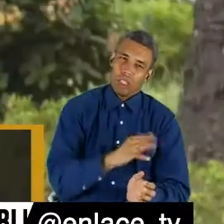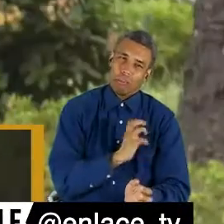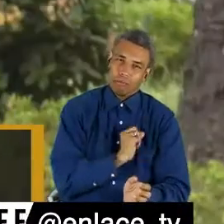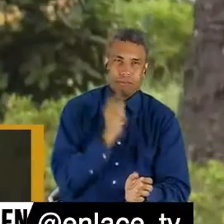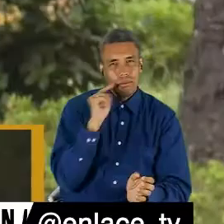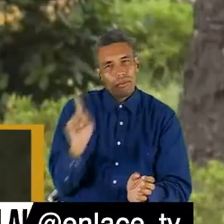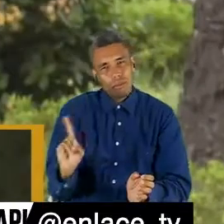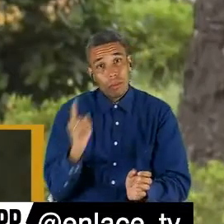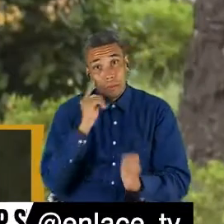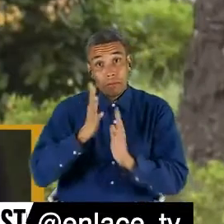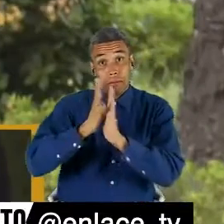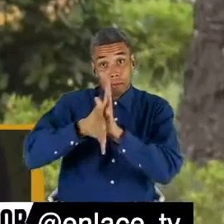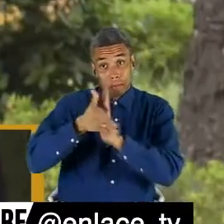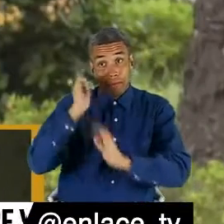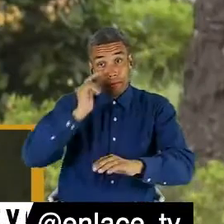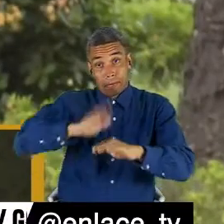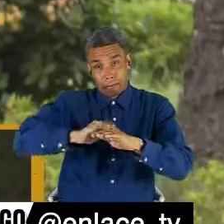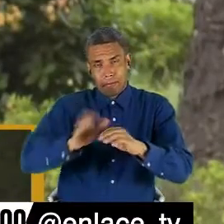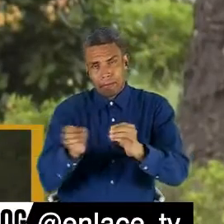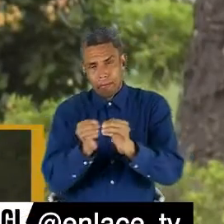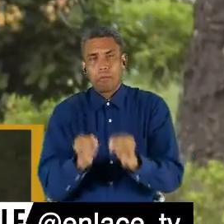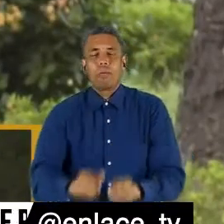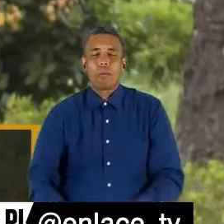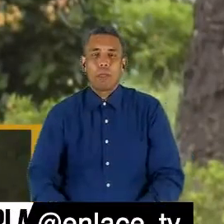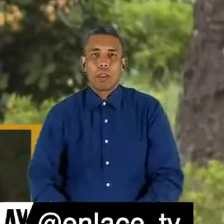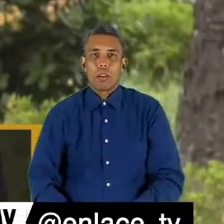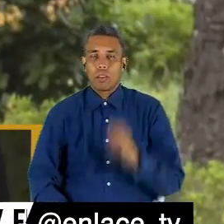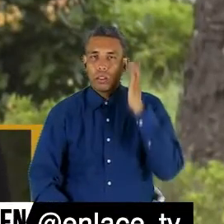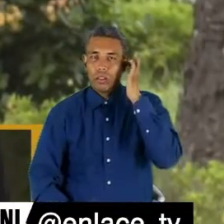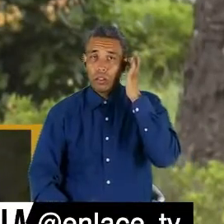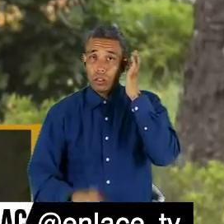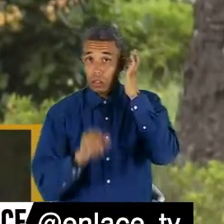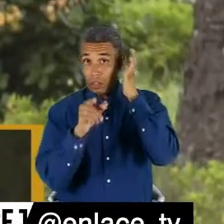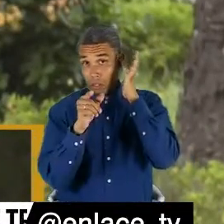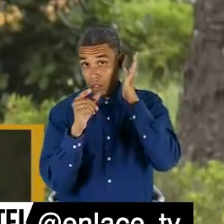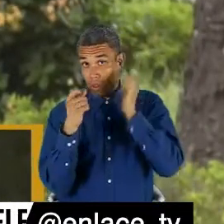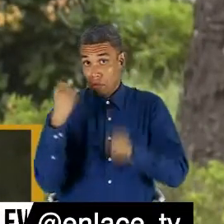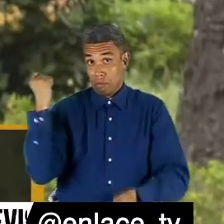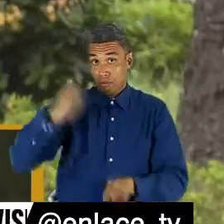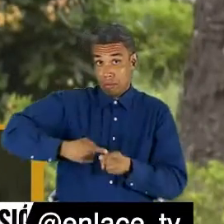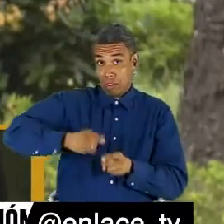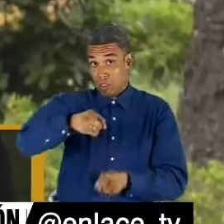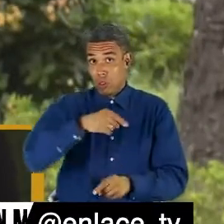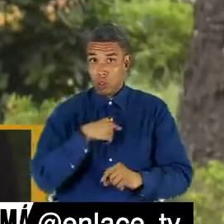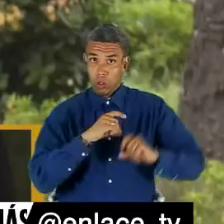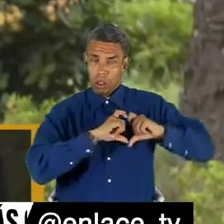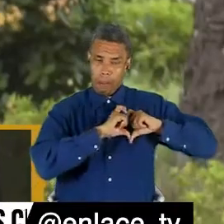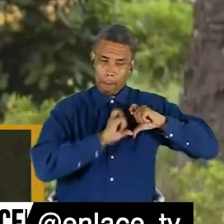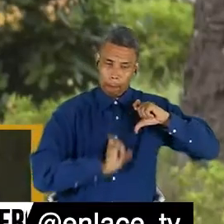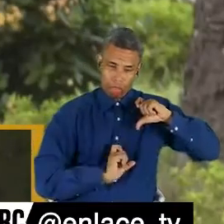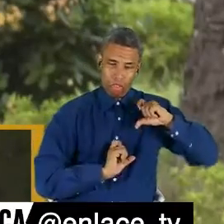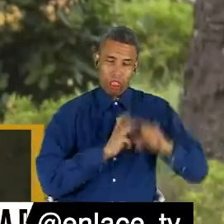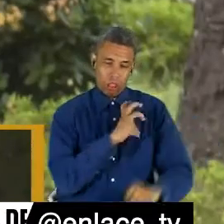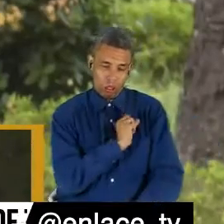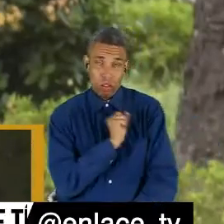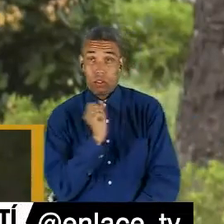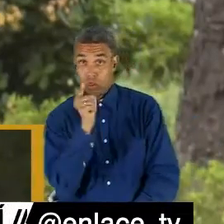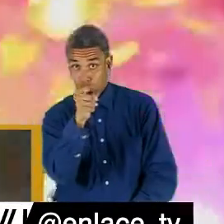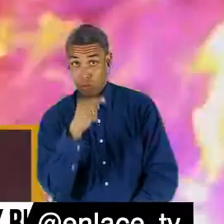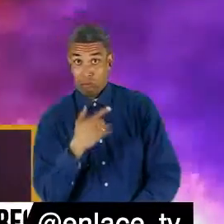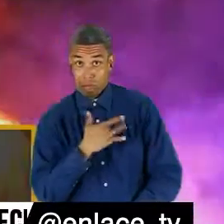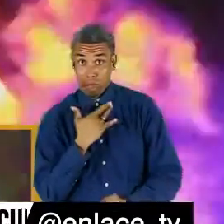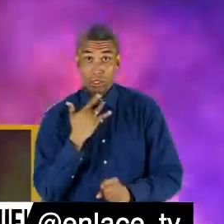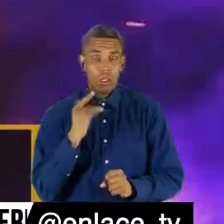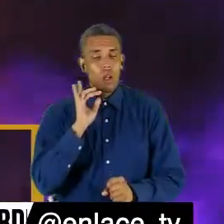De identificar a la gente, que la gente de pronto a la que le ha sucedido esta historia se vea identificada y se sienta bien escuchando mi